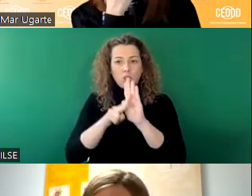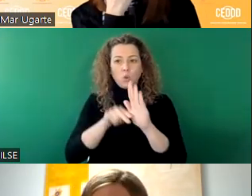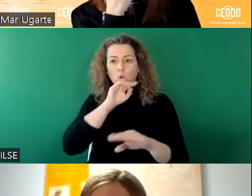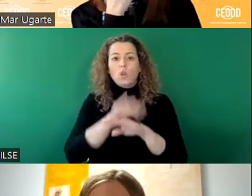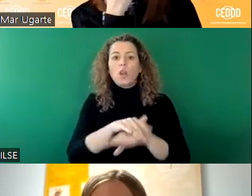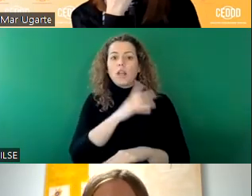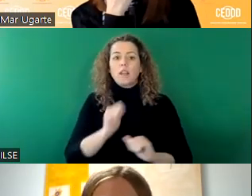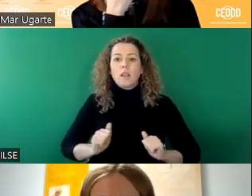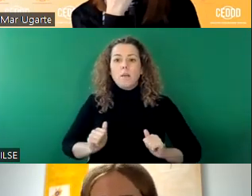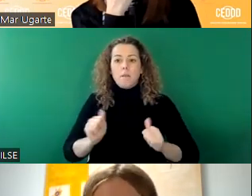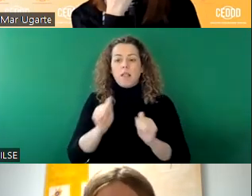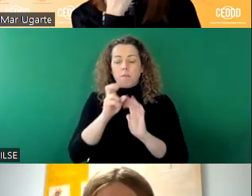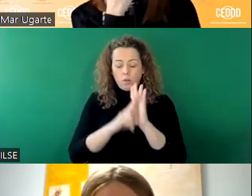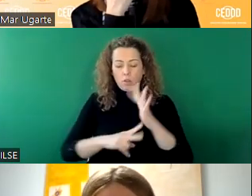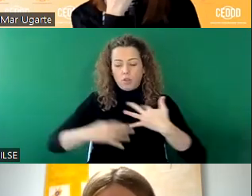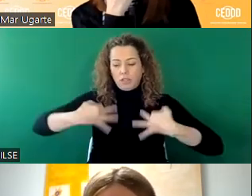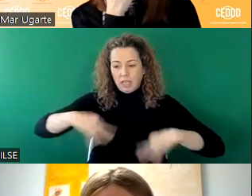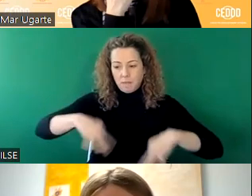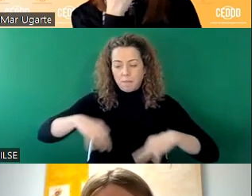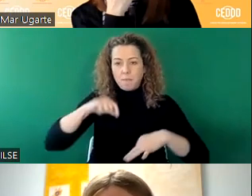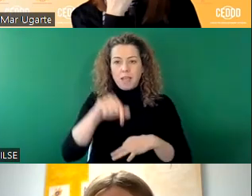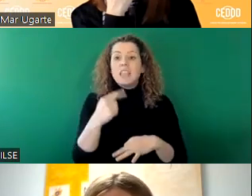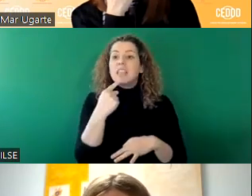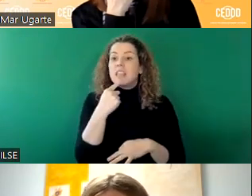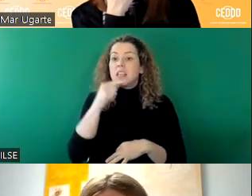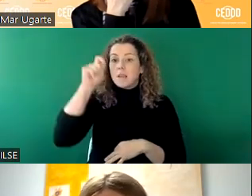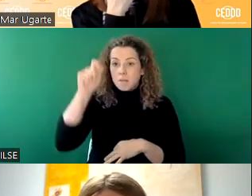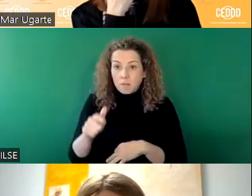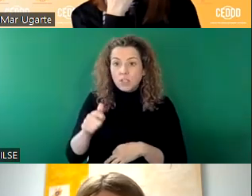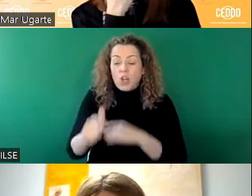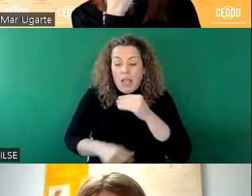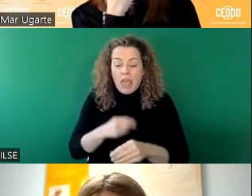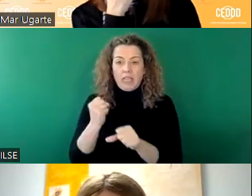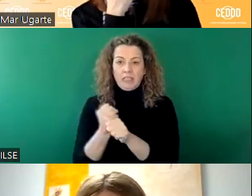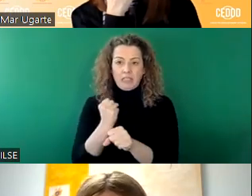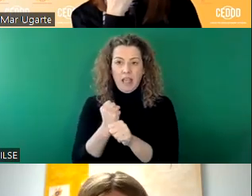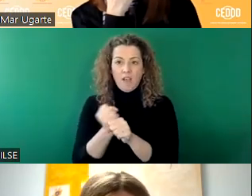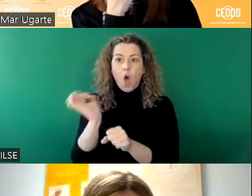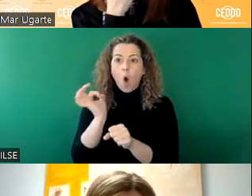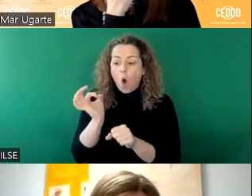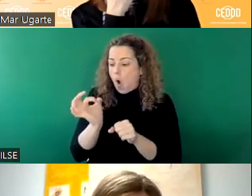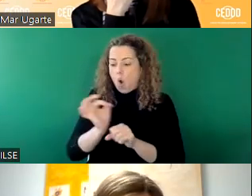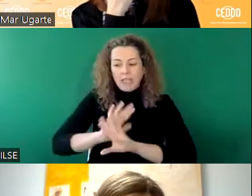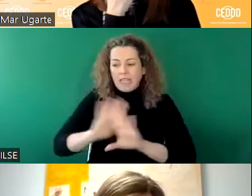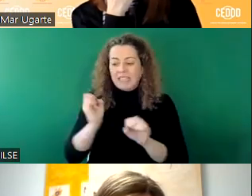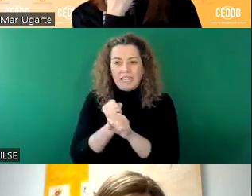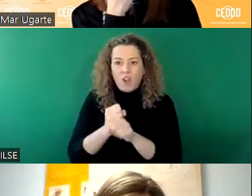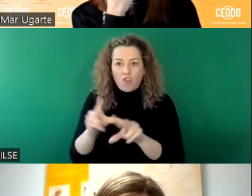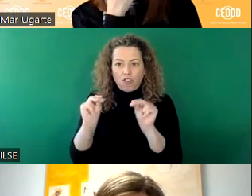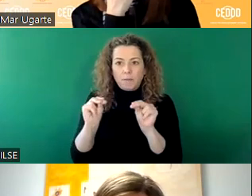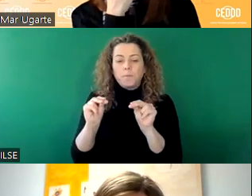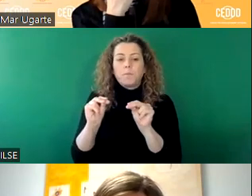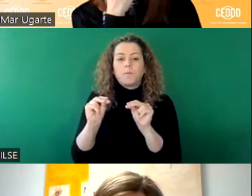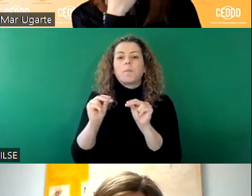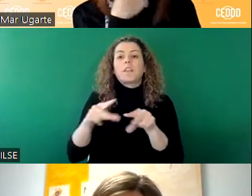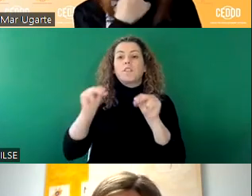iniciamos con una instrucción simple en el que indicamos a la persona que realice la tarea o deje de realizar la tarea que está haciendo. Luego viene